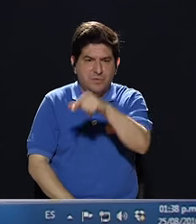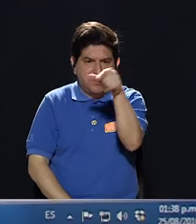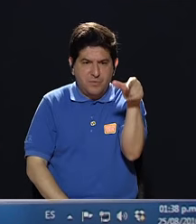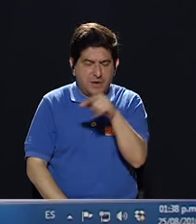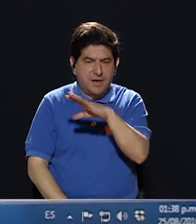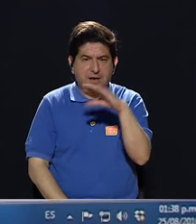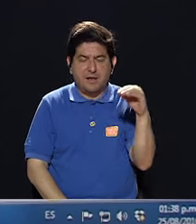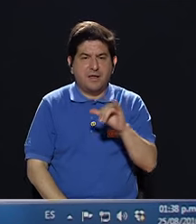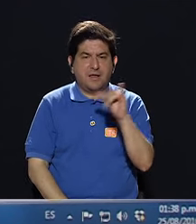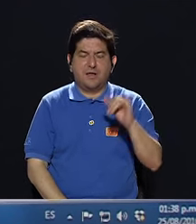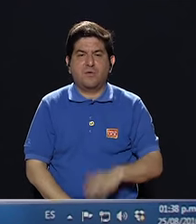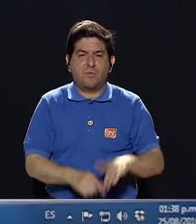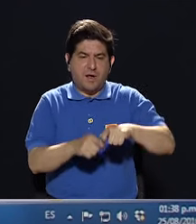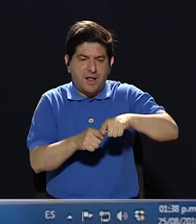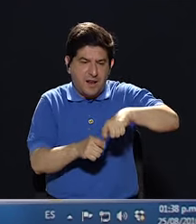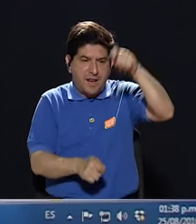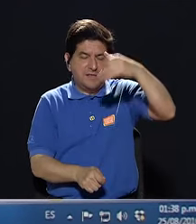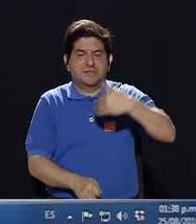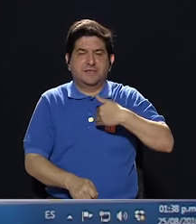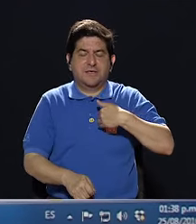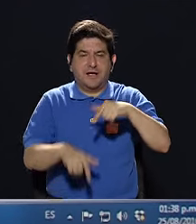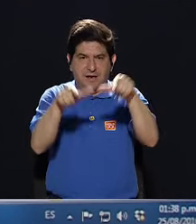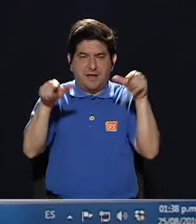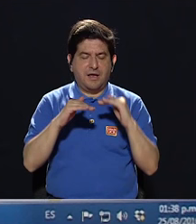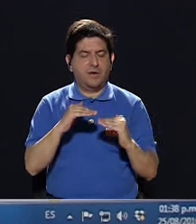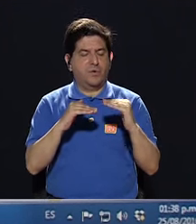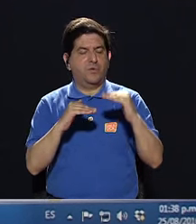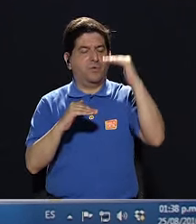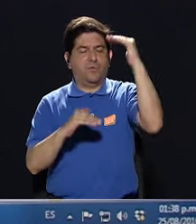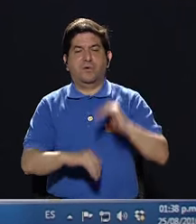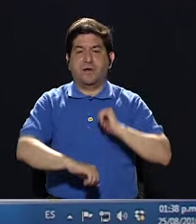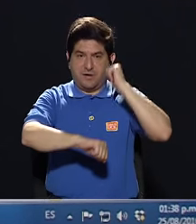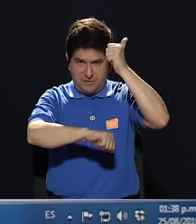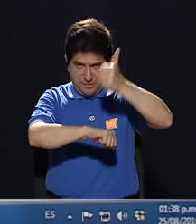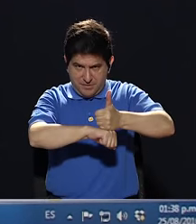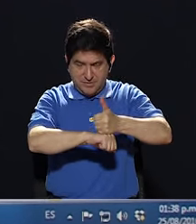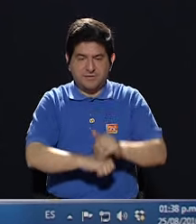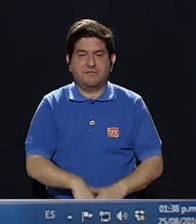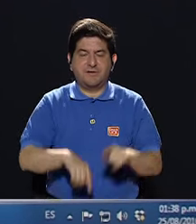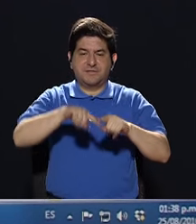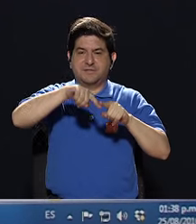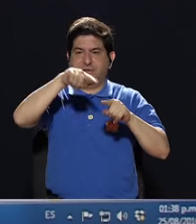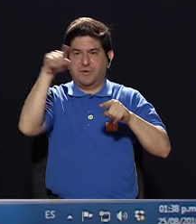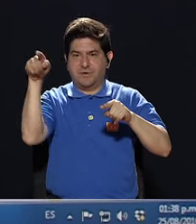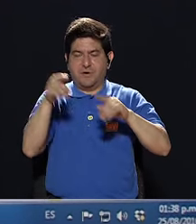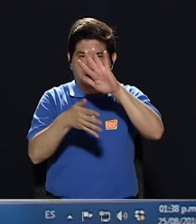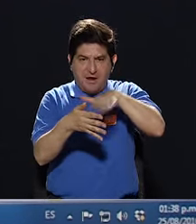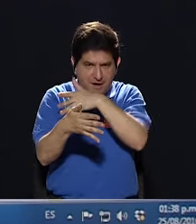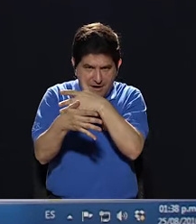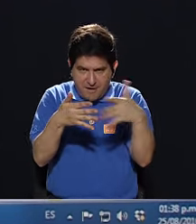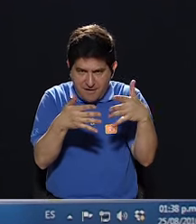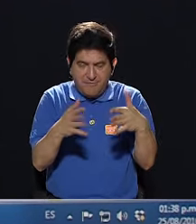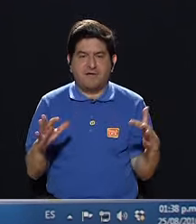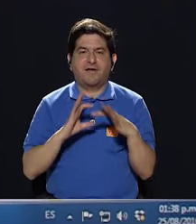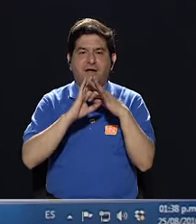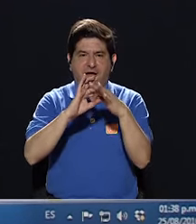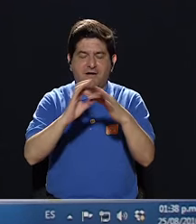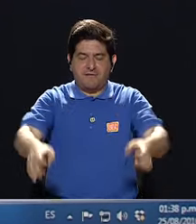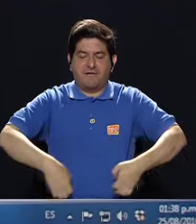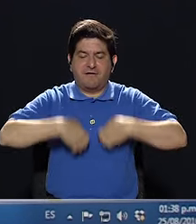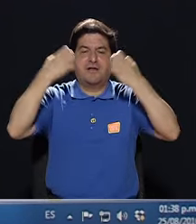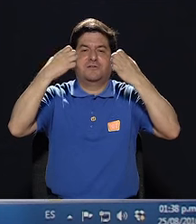relacionamos el nivel del caudal con el nivel de la escala que se encuentra en la estación para poder